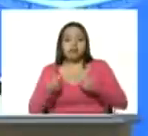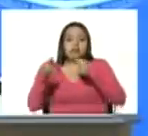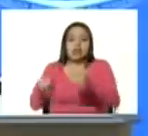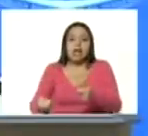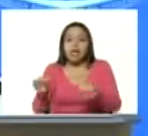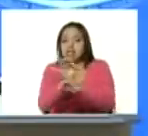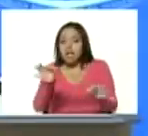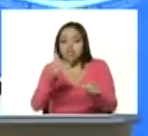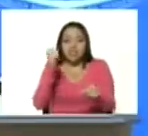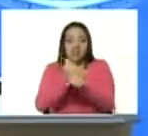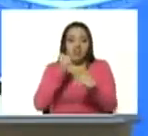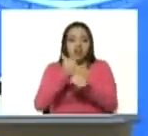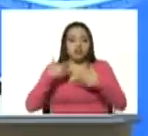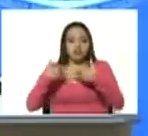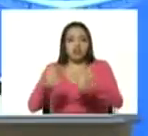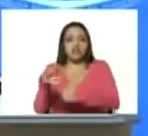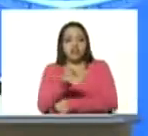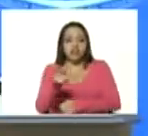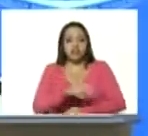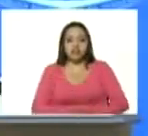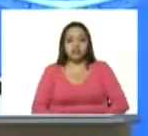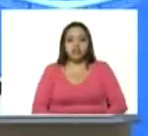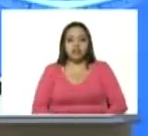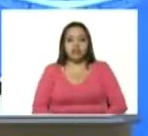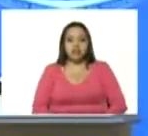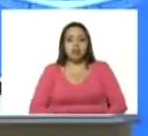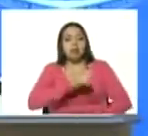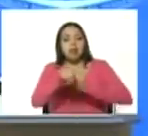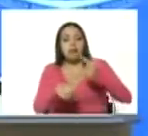salud de Venezuela, como la OFAC les recortó